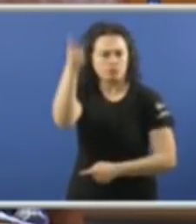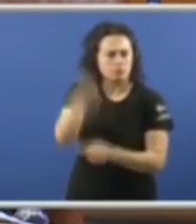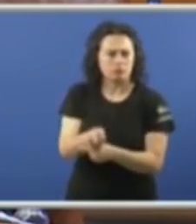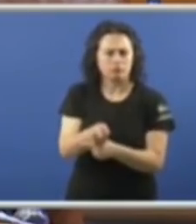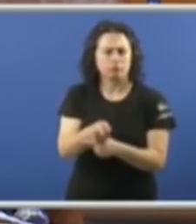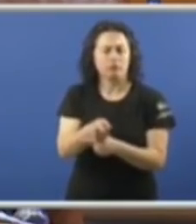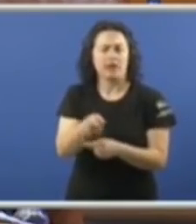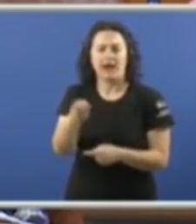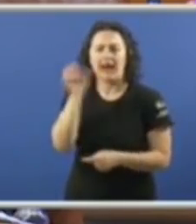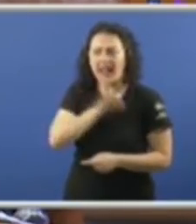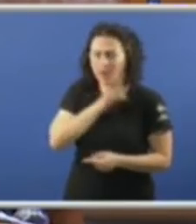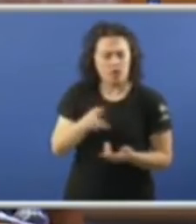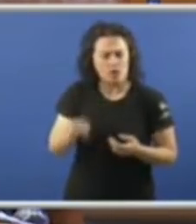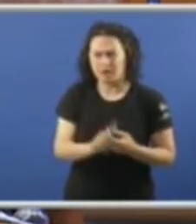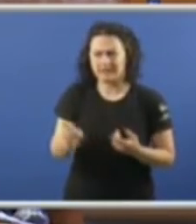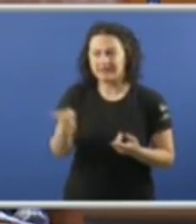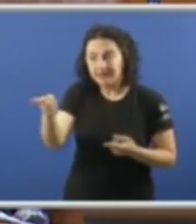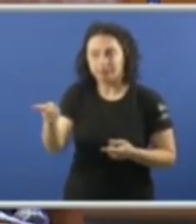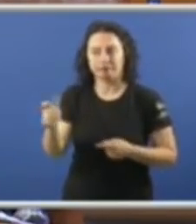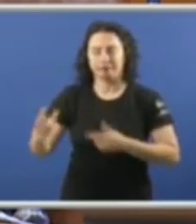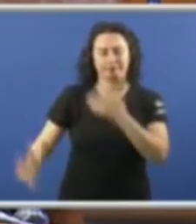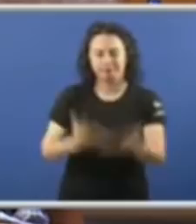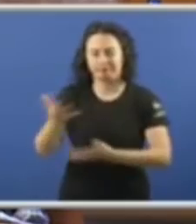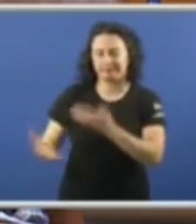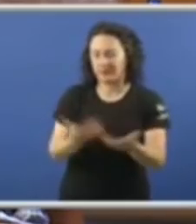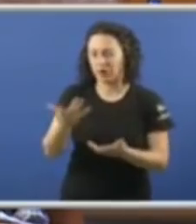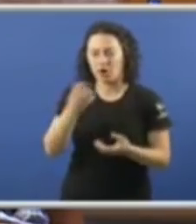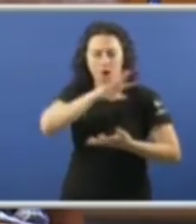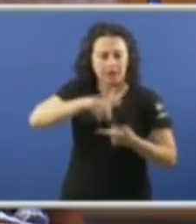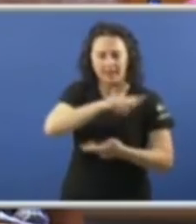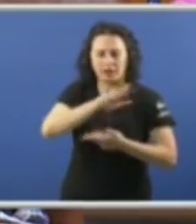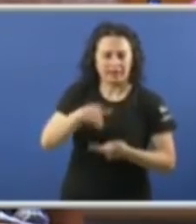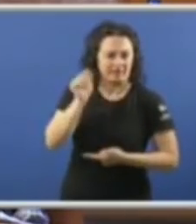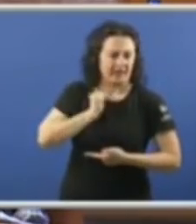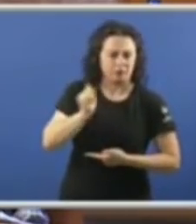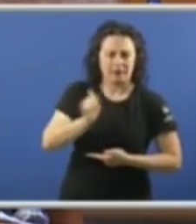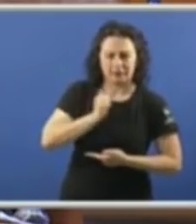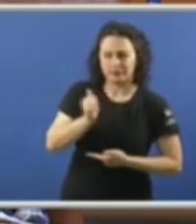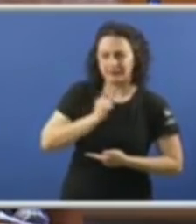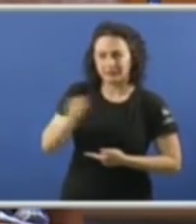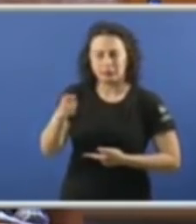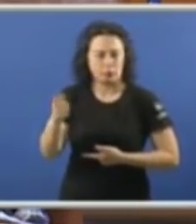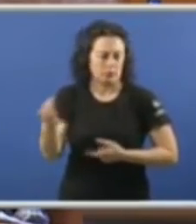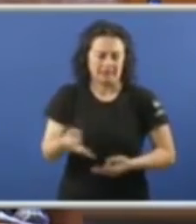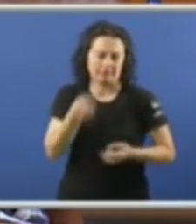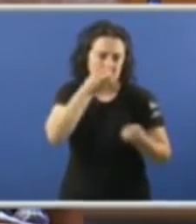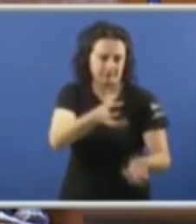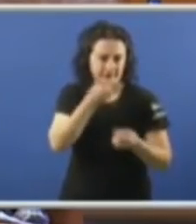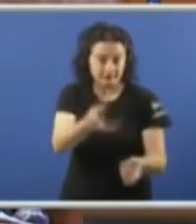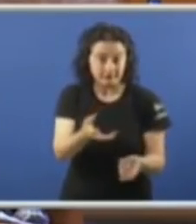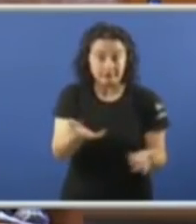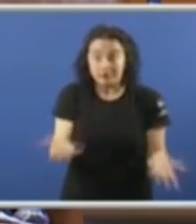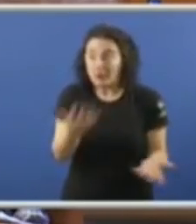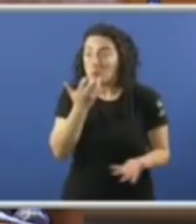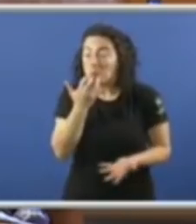do galego. Aí sí que foi vostede un precursor das fake news, non se falaba delas e xa estaba vostede de avanzadilla. E por se